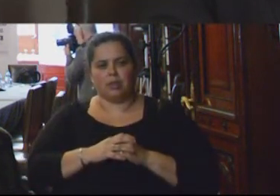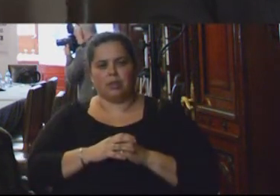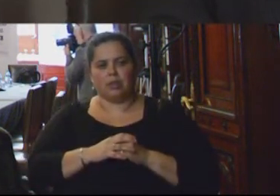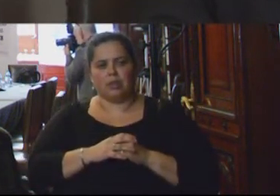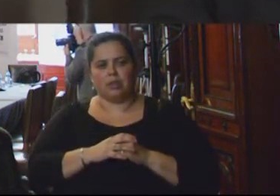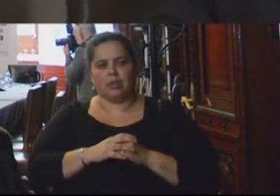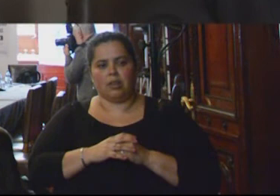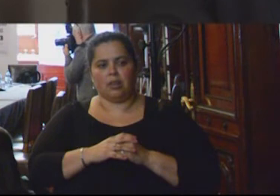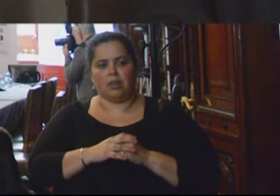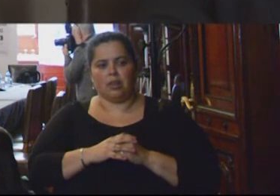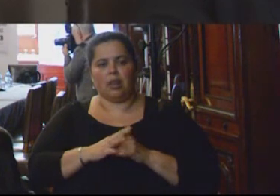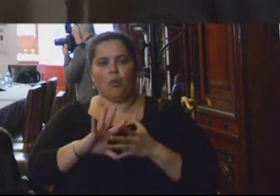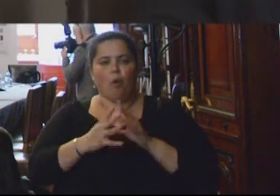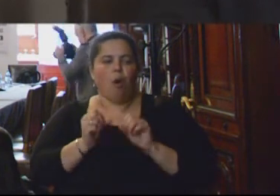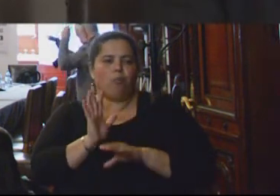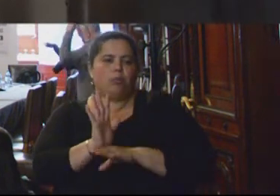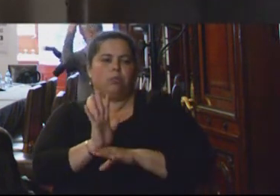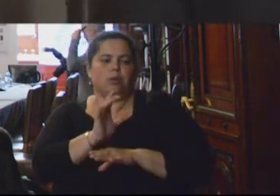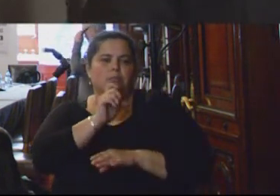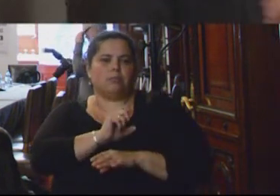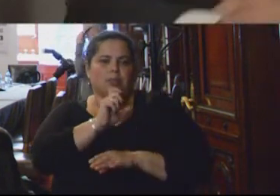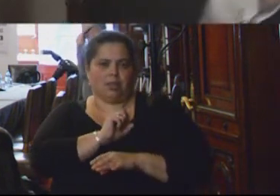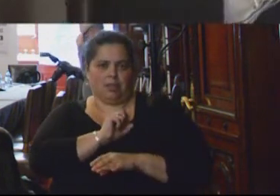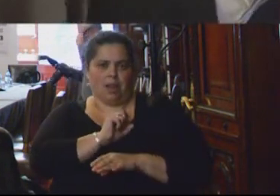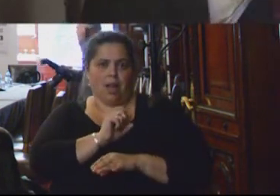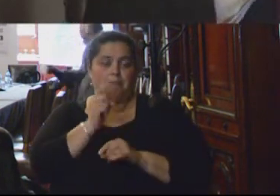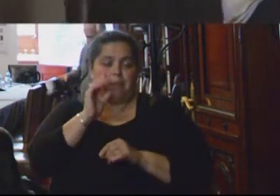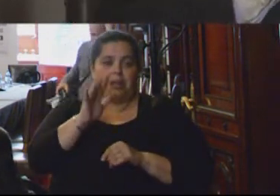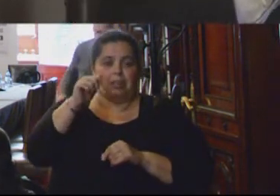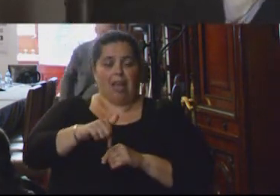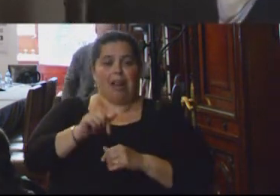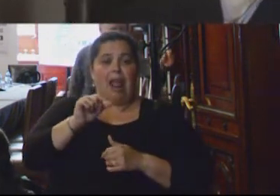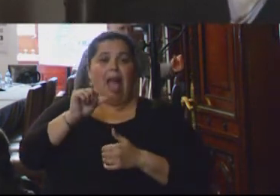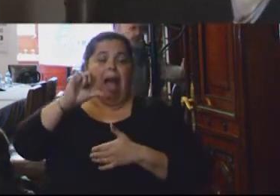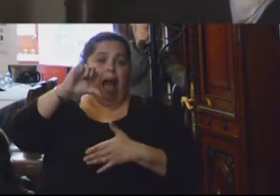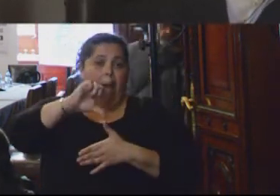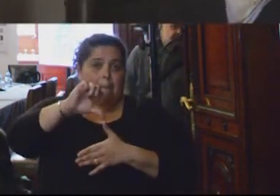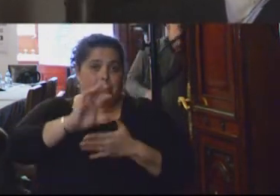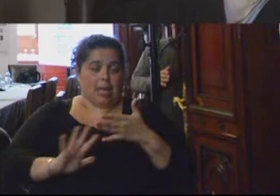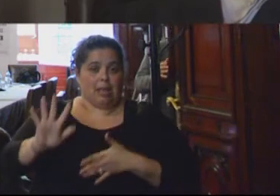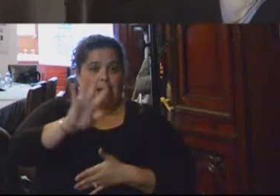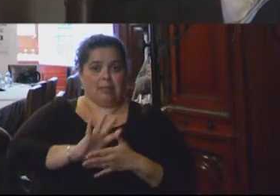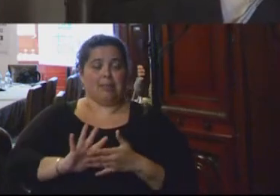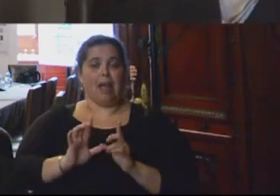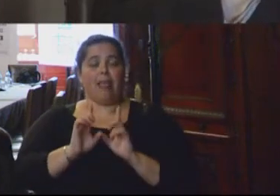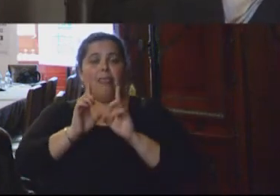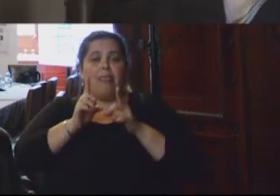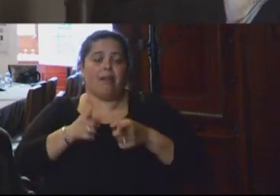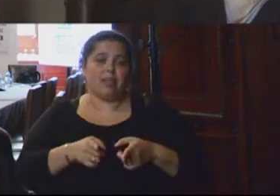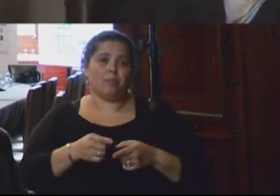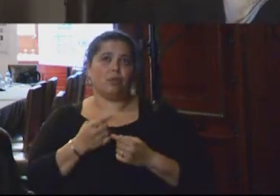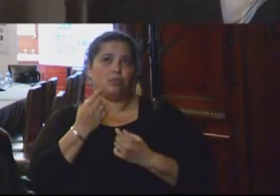Yo diría, creo que en América Latina debemos tomar en cuenta si lo que se denomina democracia puede